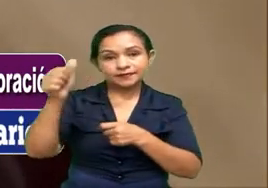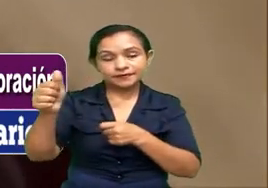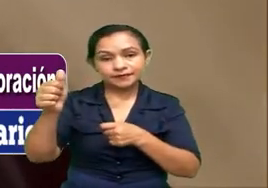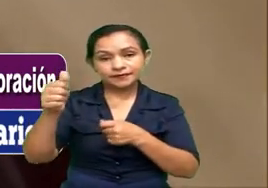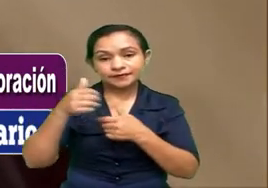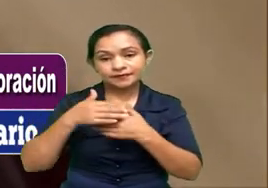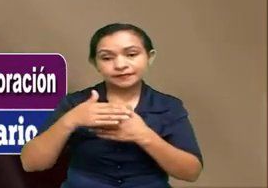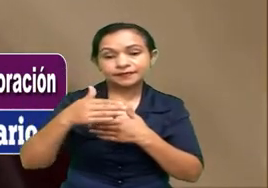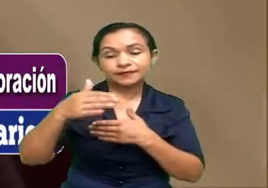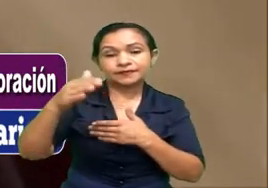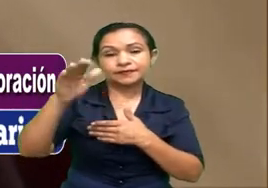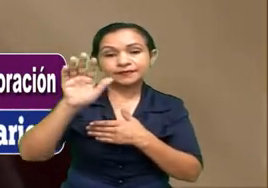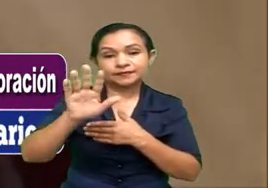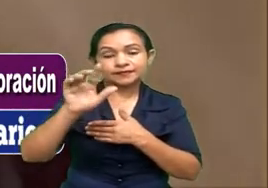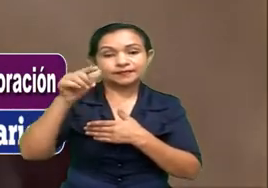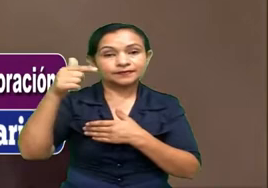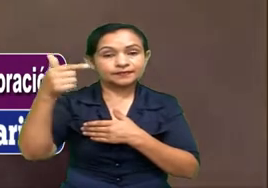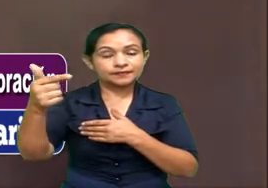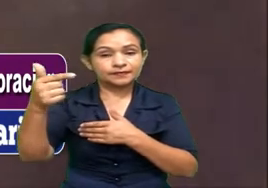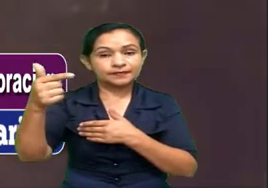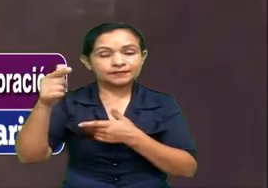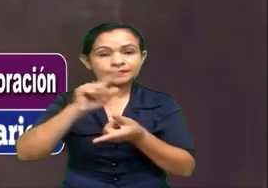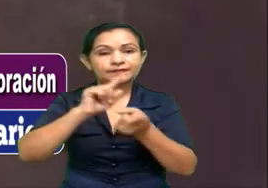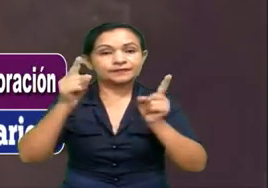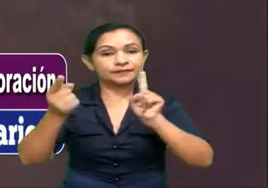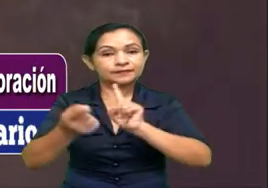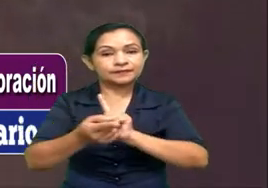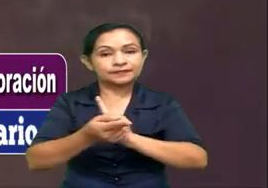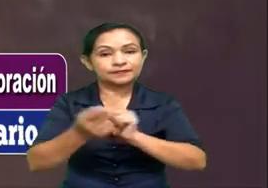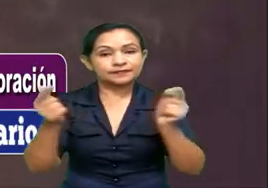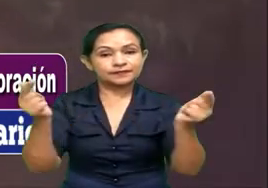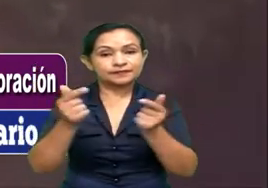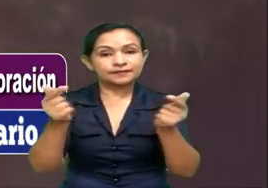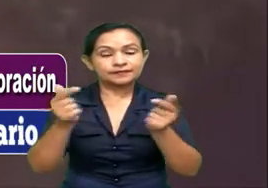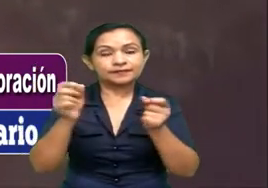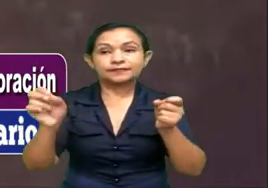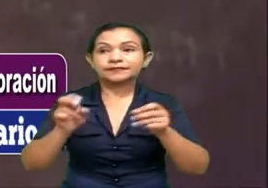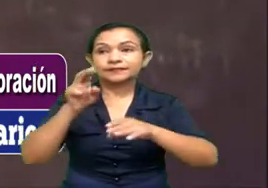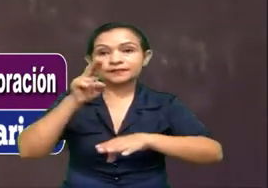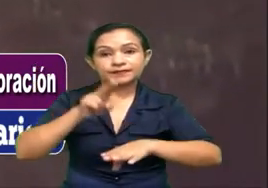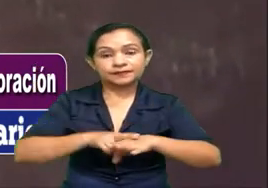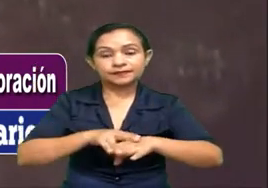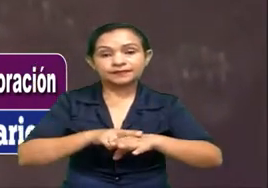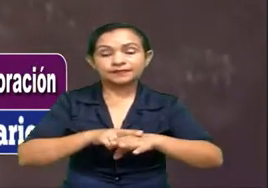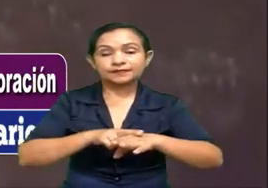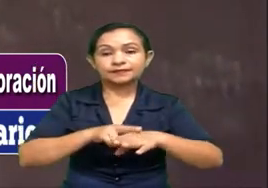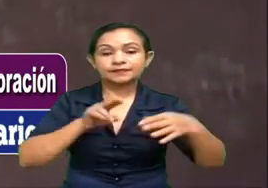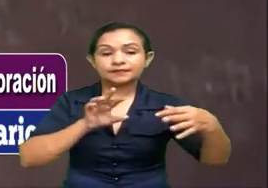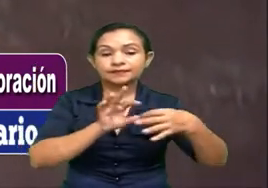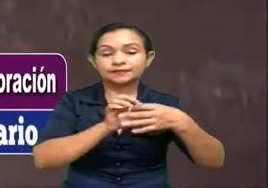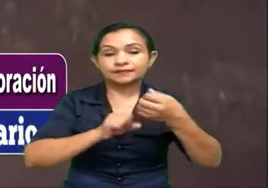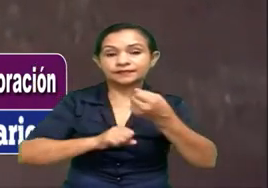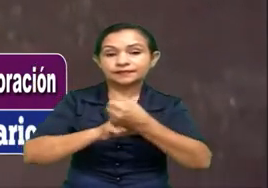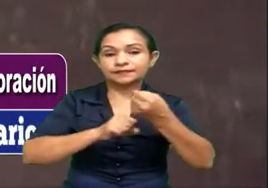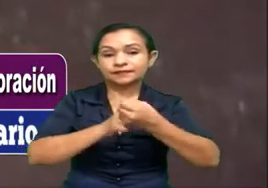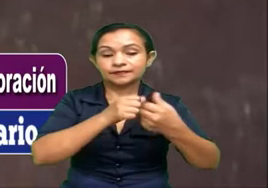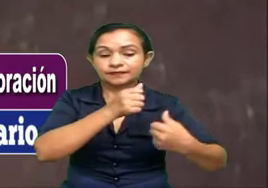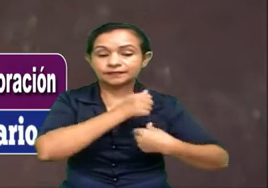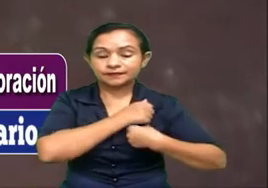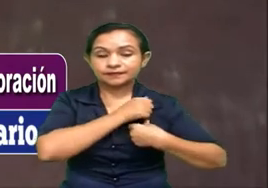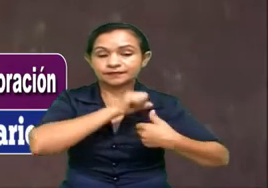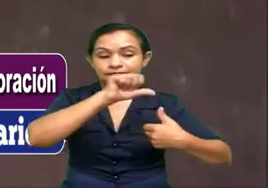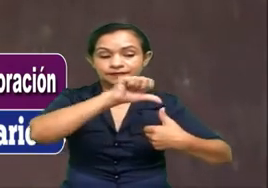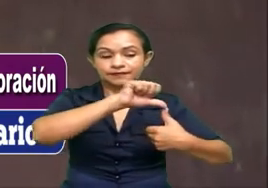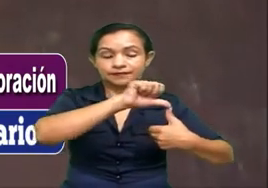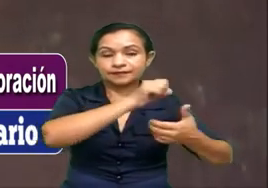a 57, 1800, se transforma en una guerra nacional con la participación de los ejércitos